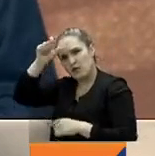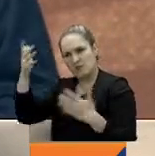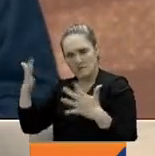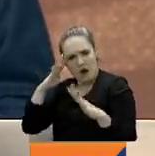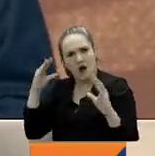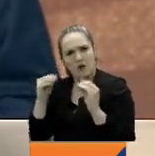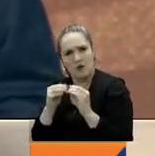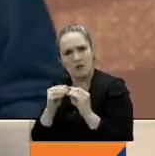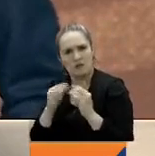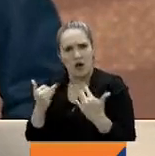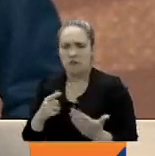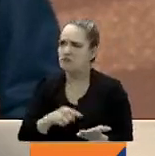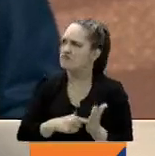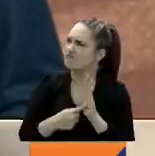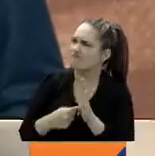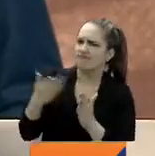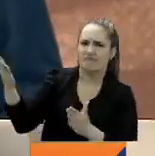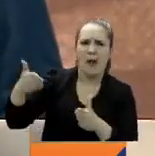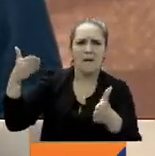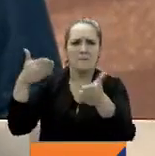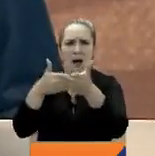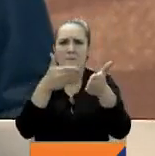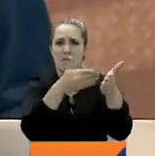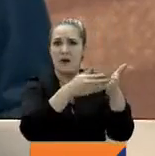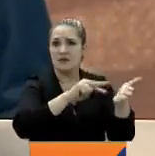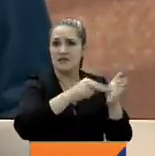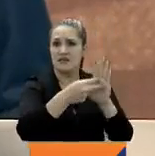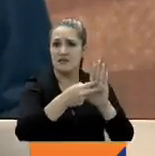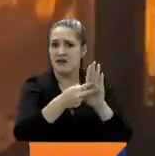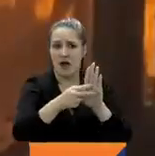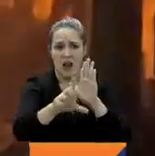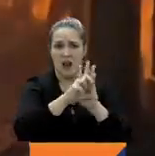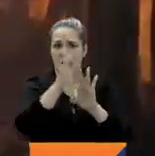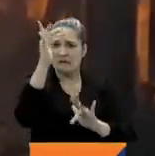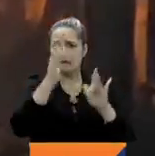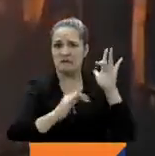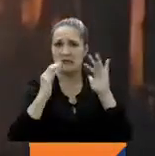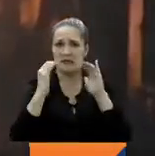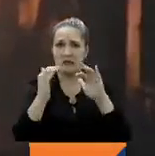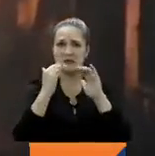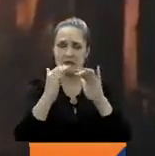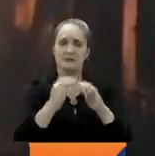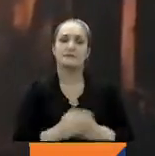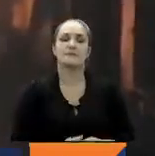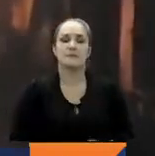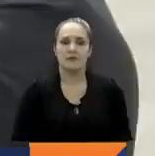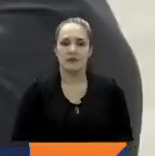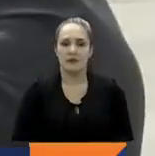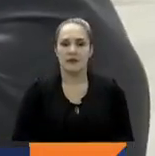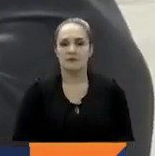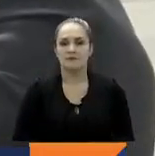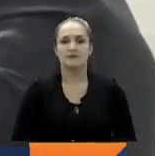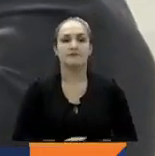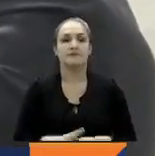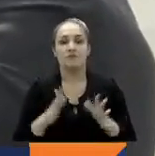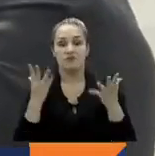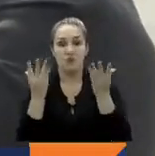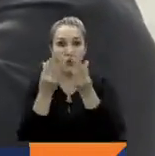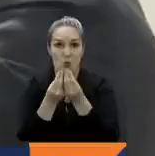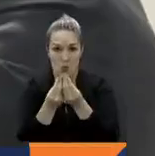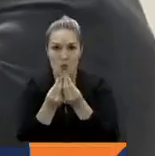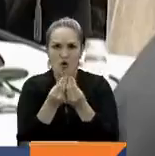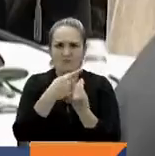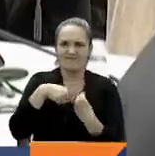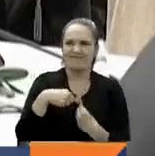ataques indiscriminados podrían configurar crímenes de guerra el escepticismo de los aliados occidentales sobre el anuncio de rusia